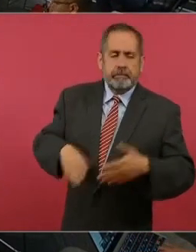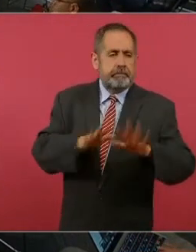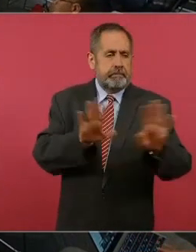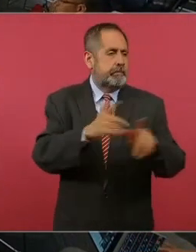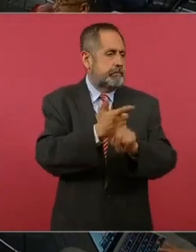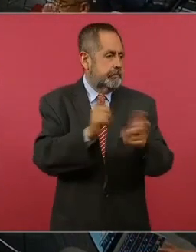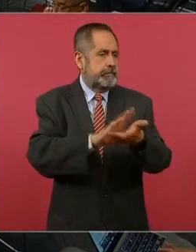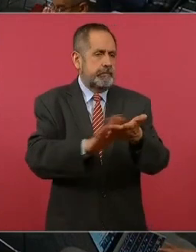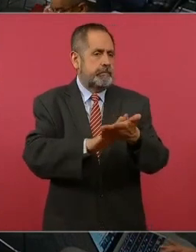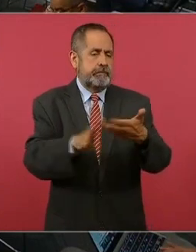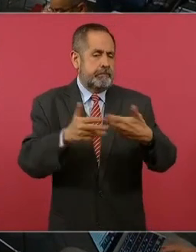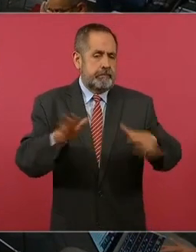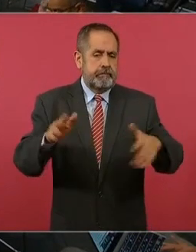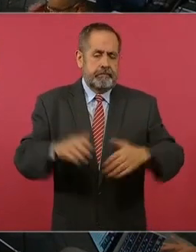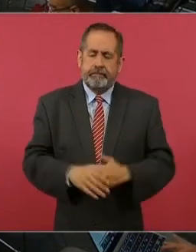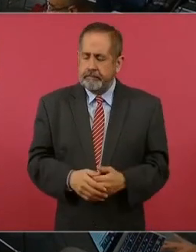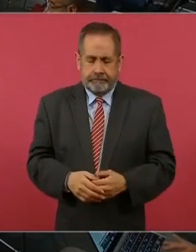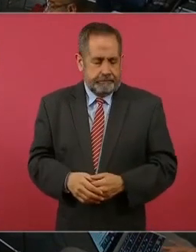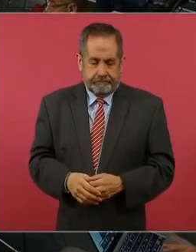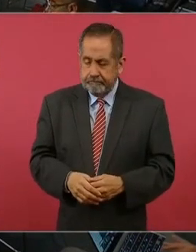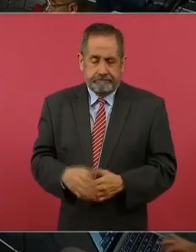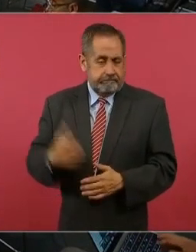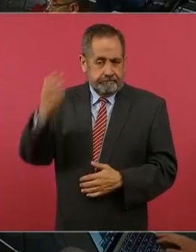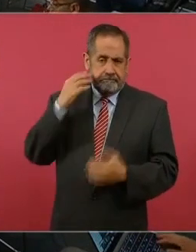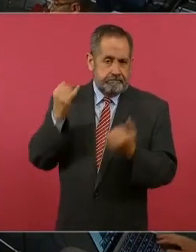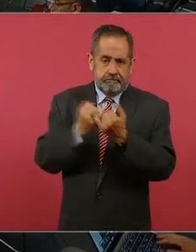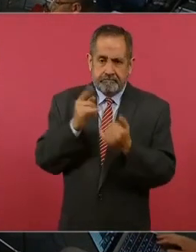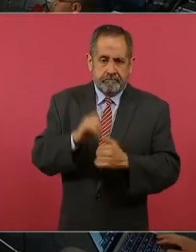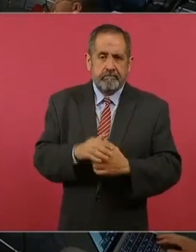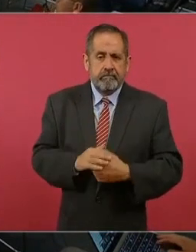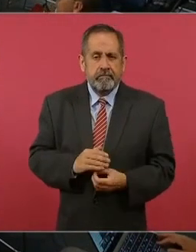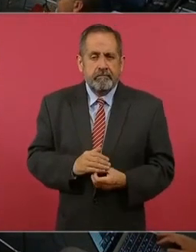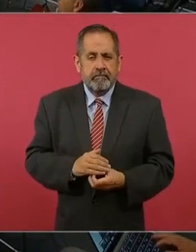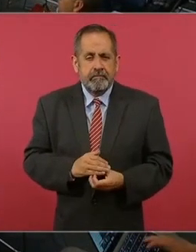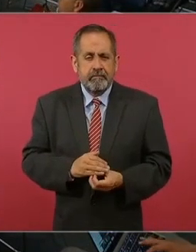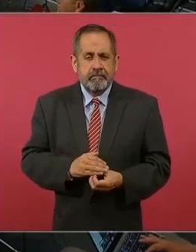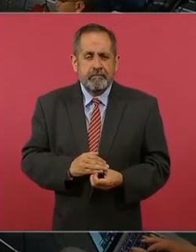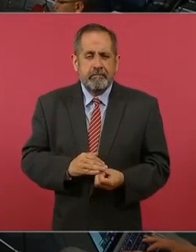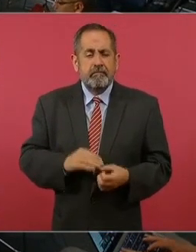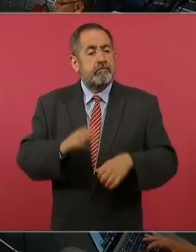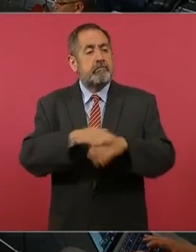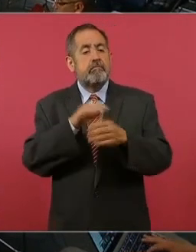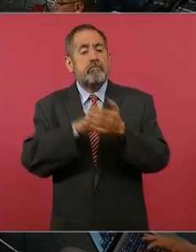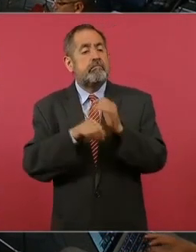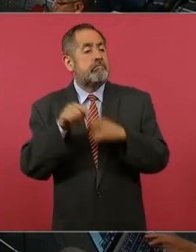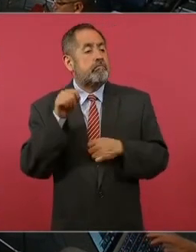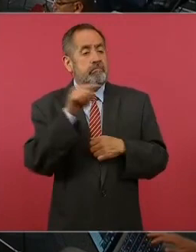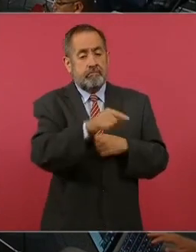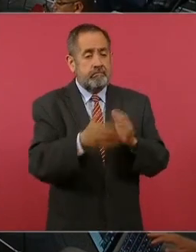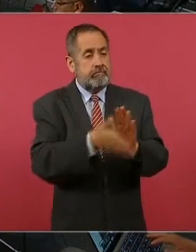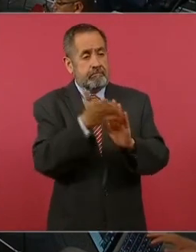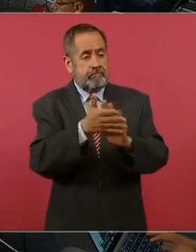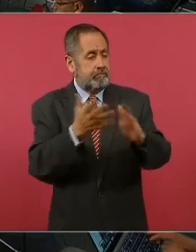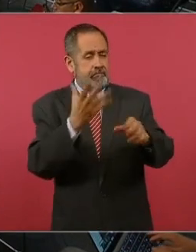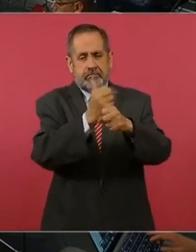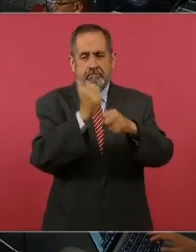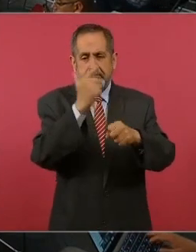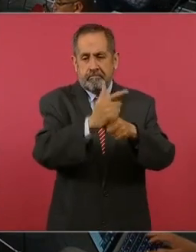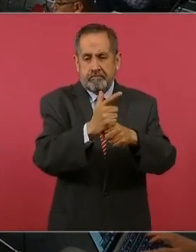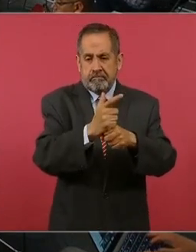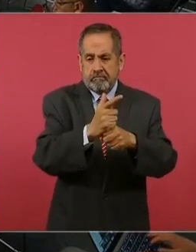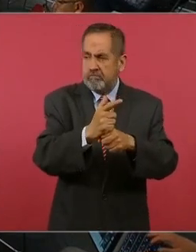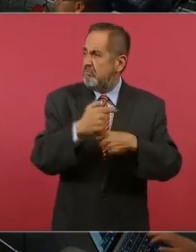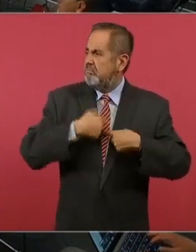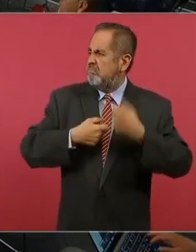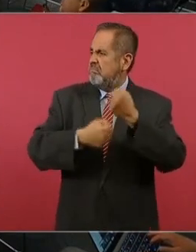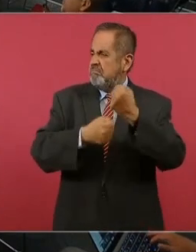Se iba a hacer una obra y sacaban y sacaban y sacaban muchísimo dinero para